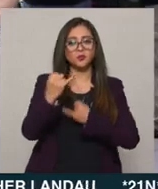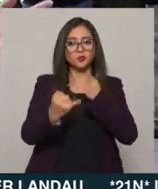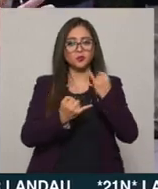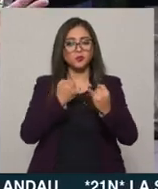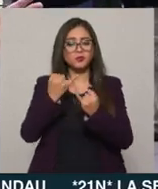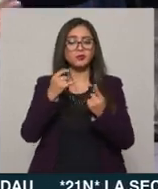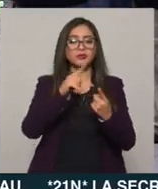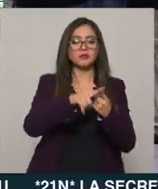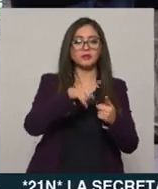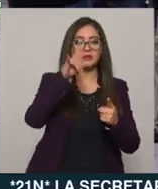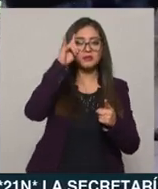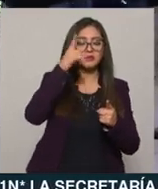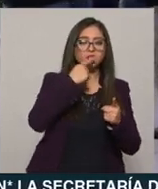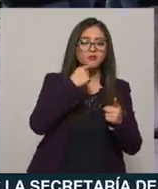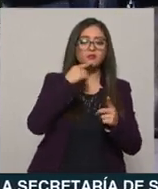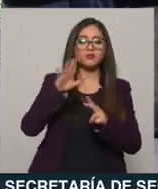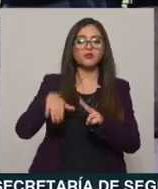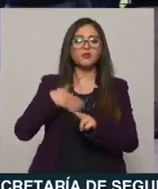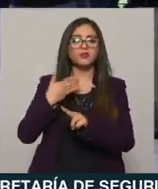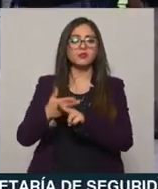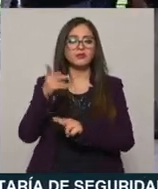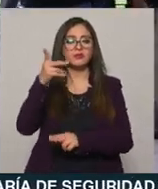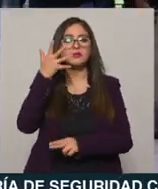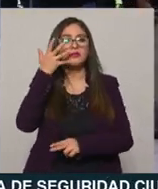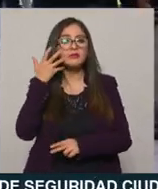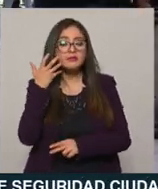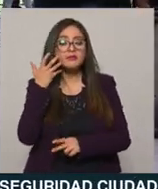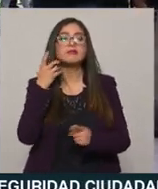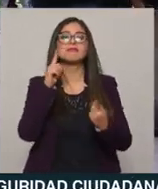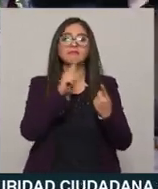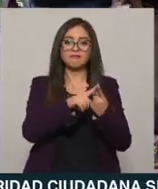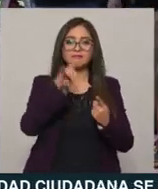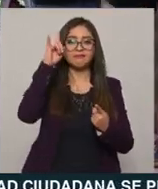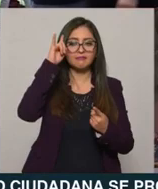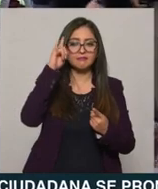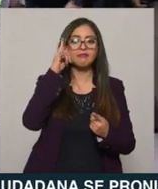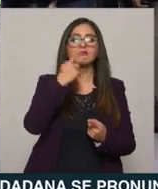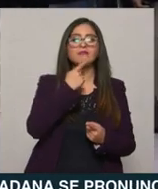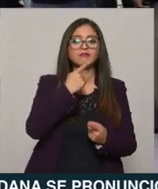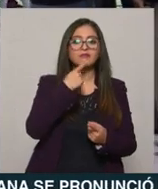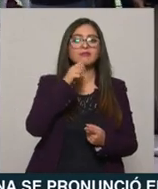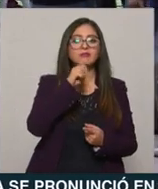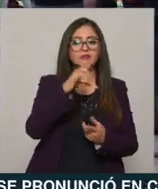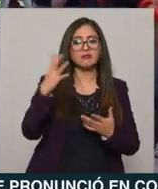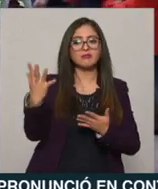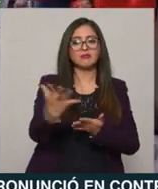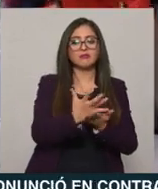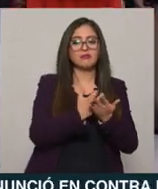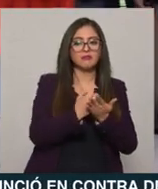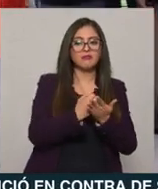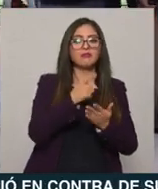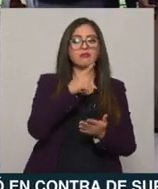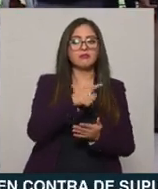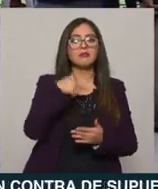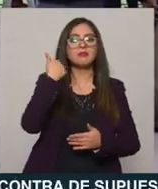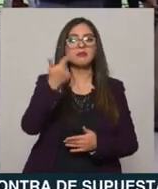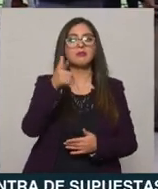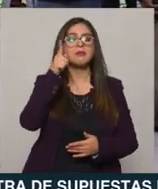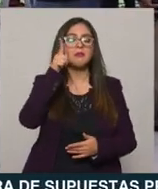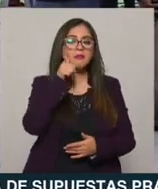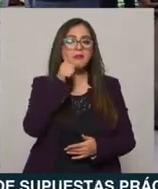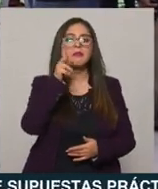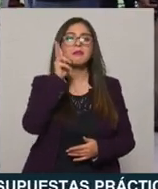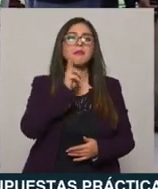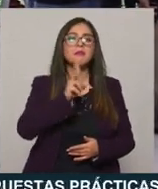entre los Diablos Rojos y los Tigres. Sí, los Diablos Rojos se llevaron la victoria y así buscarán mañana